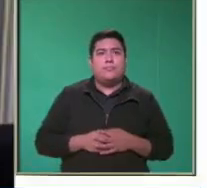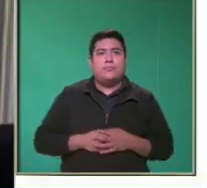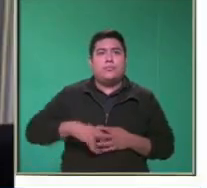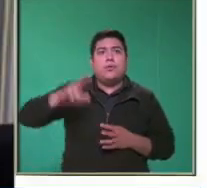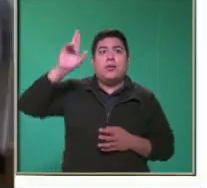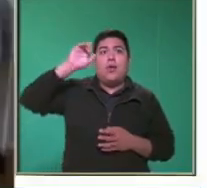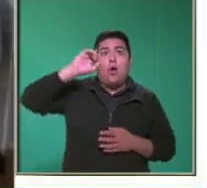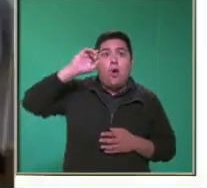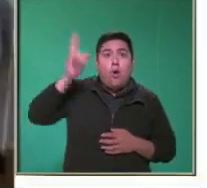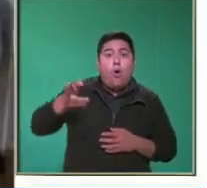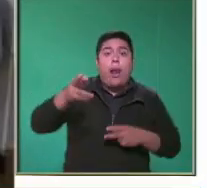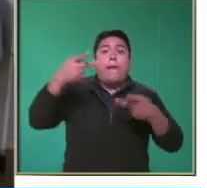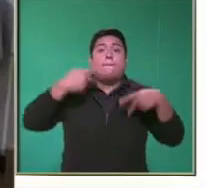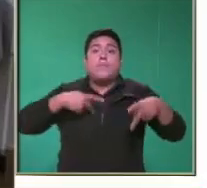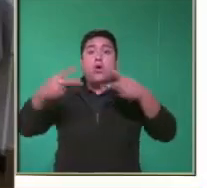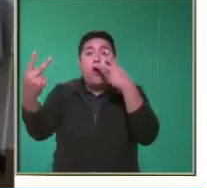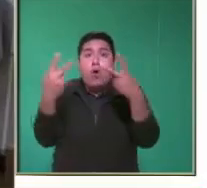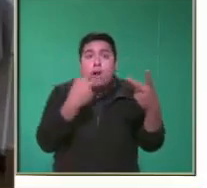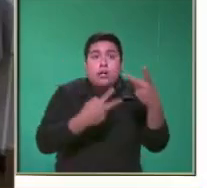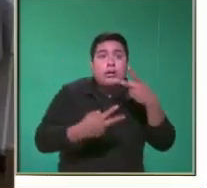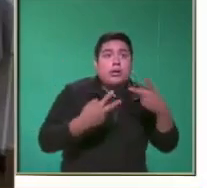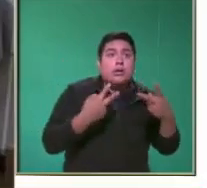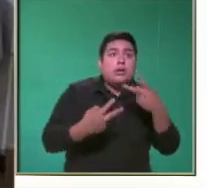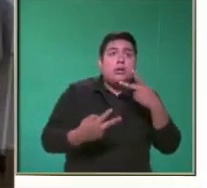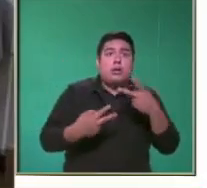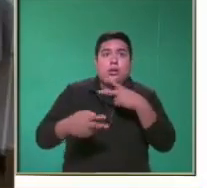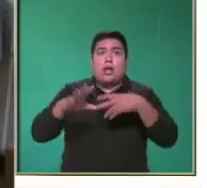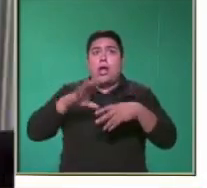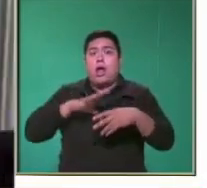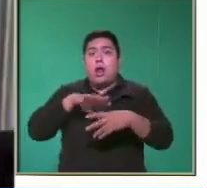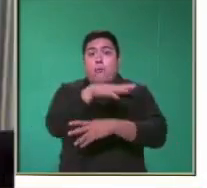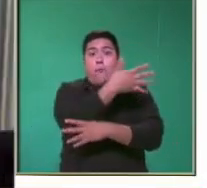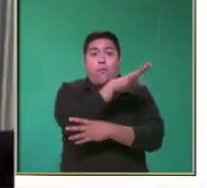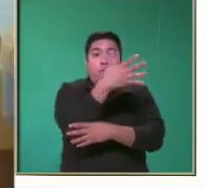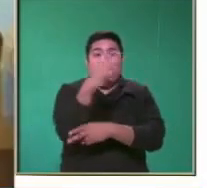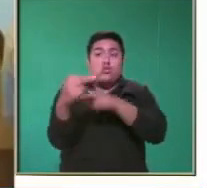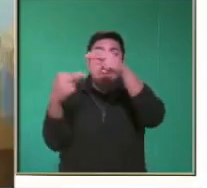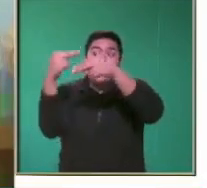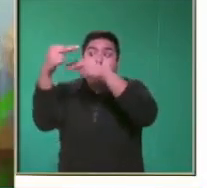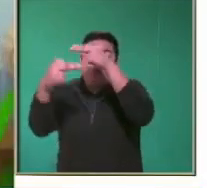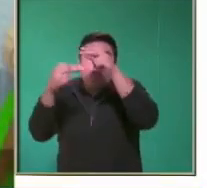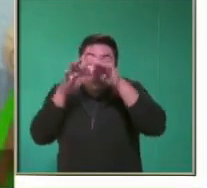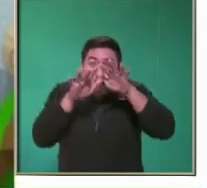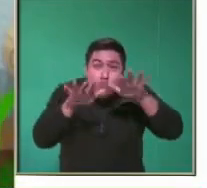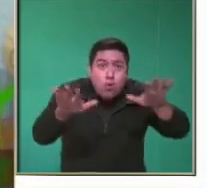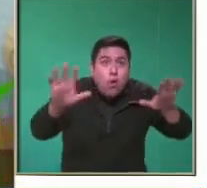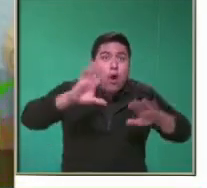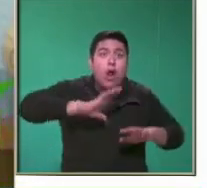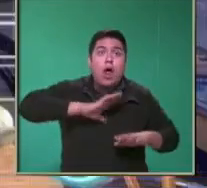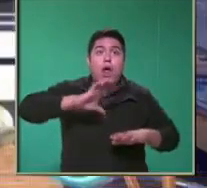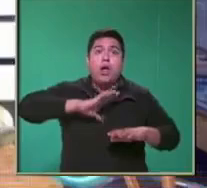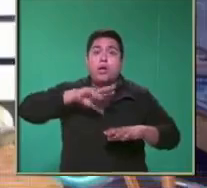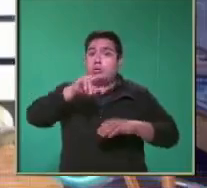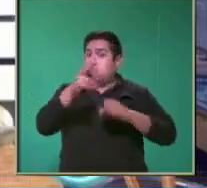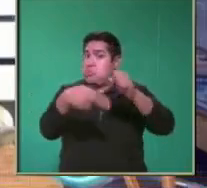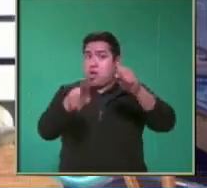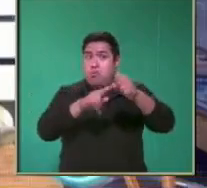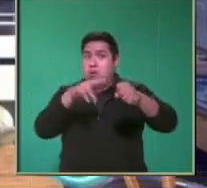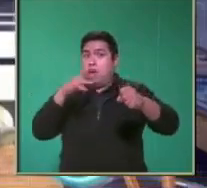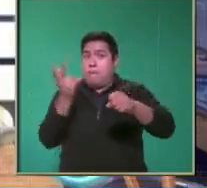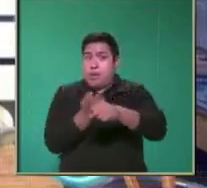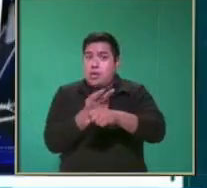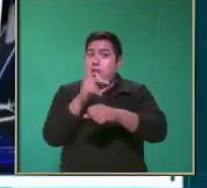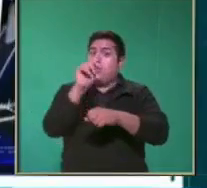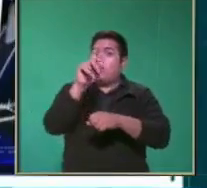Hola internautas, ¿ustedes sabían que en el país existen los bosques de niebla y que estos conforman una región natural? Clali,